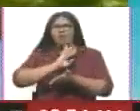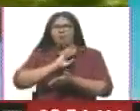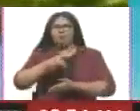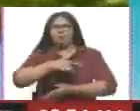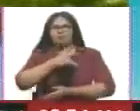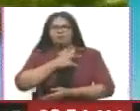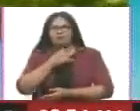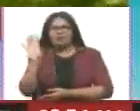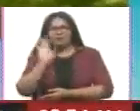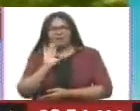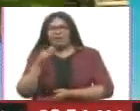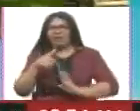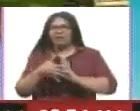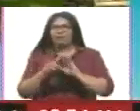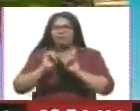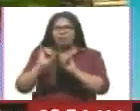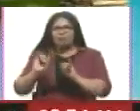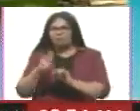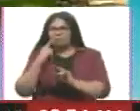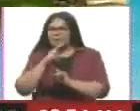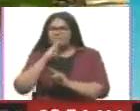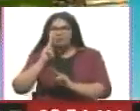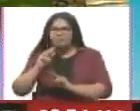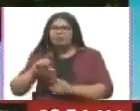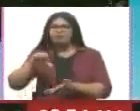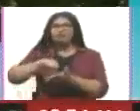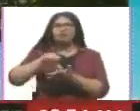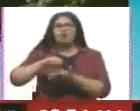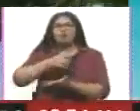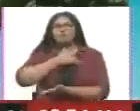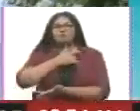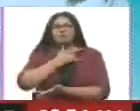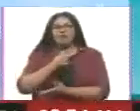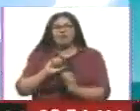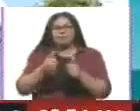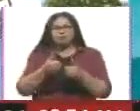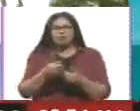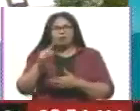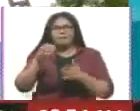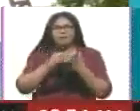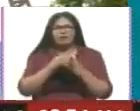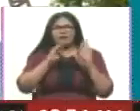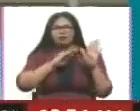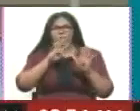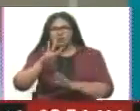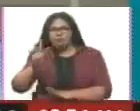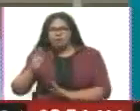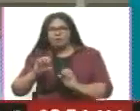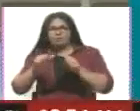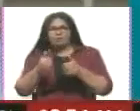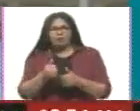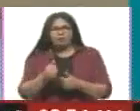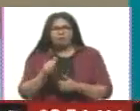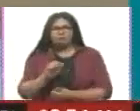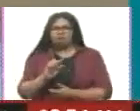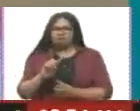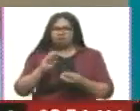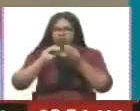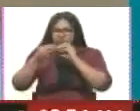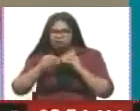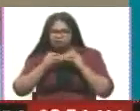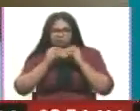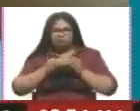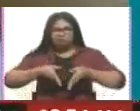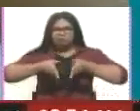Una ciudad universitaria que empezó en 1944, cuando se iniciaron los equipos para